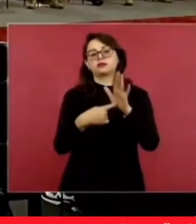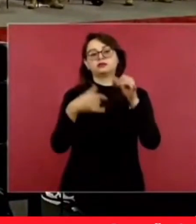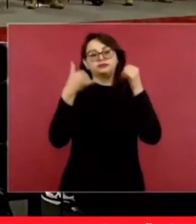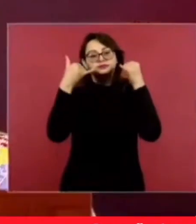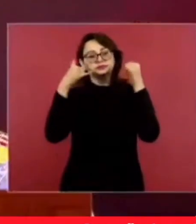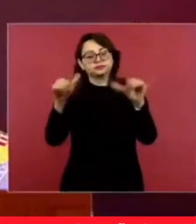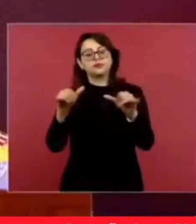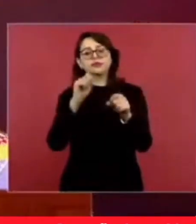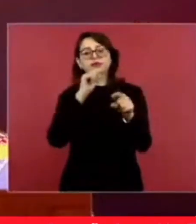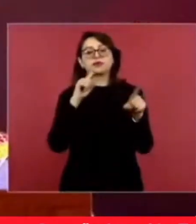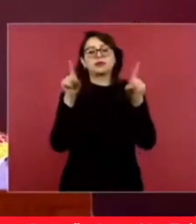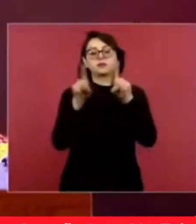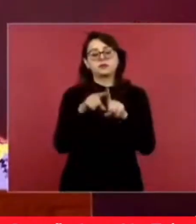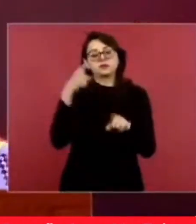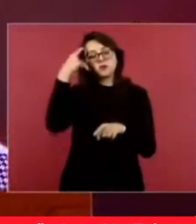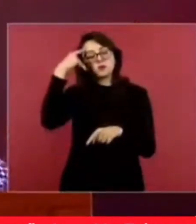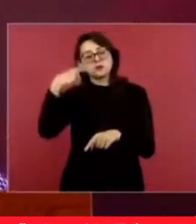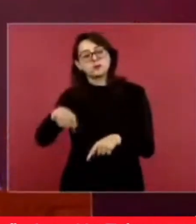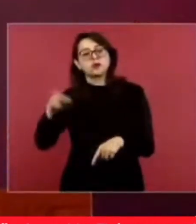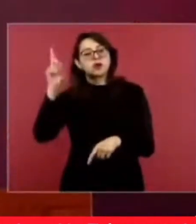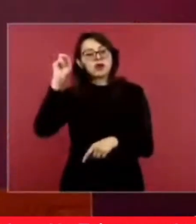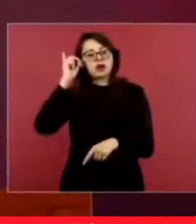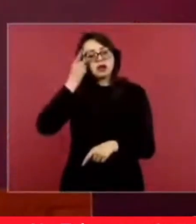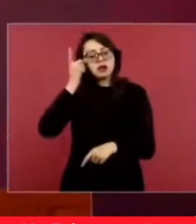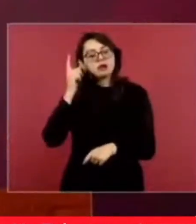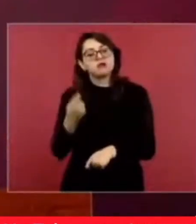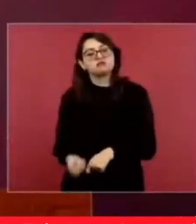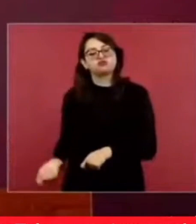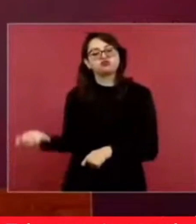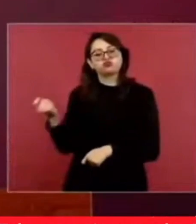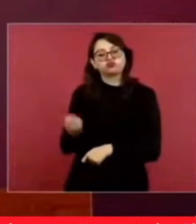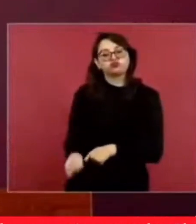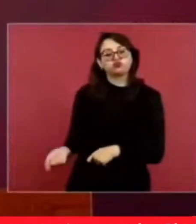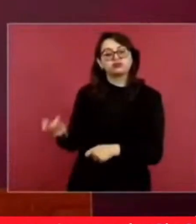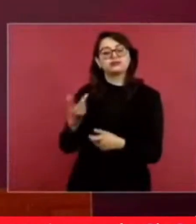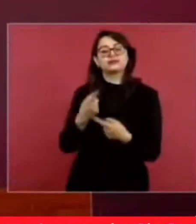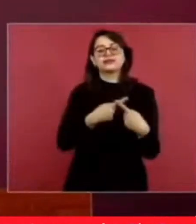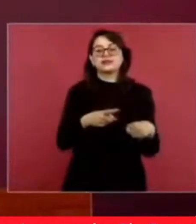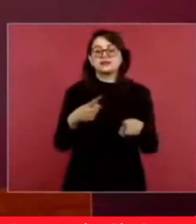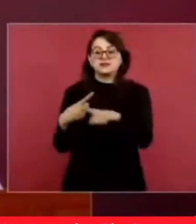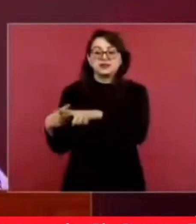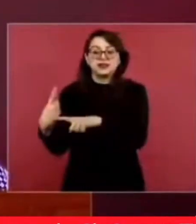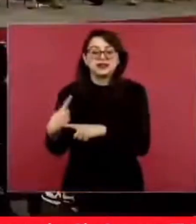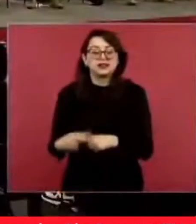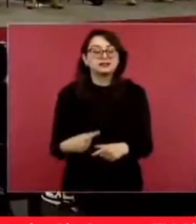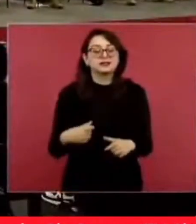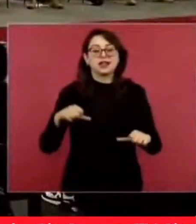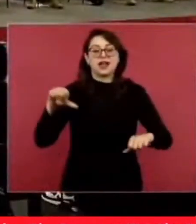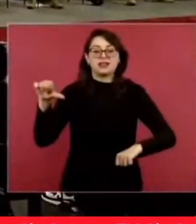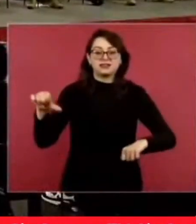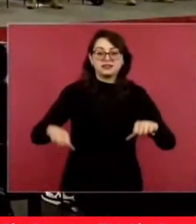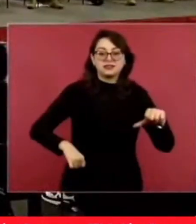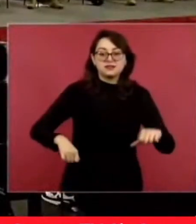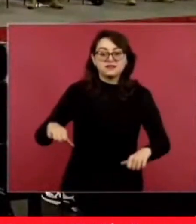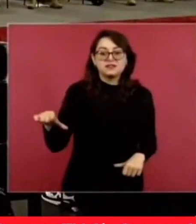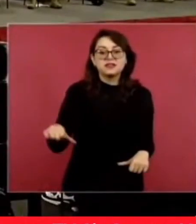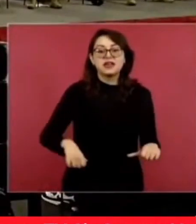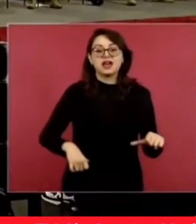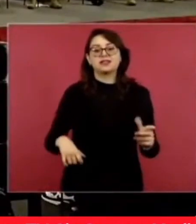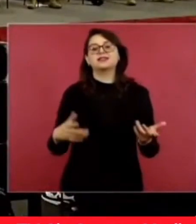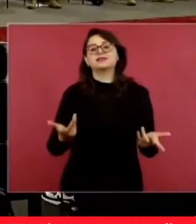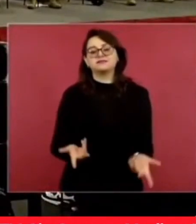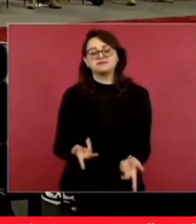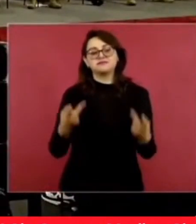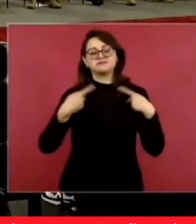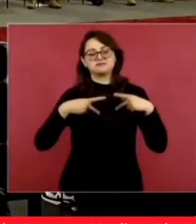charro pistas parejeras para esas carreras una explanada conmemorativa que será ese espacio en donde nuestra gente del centro y sur del